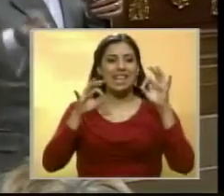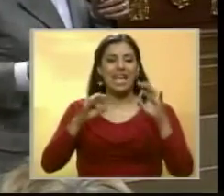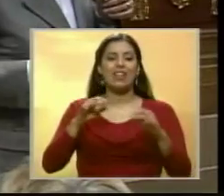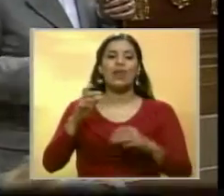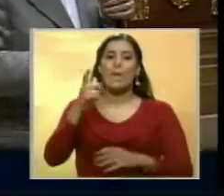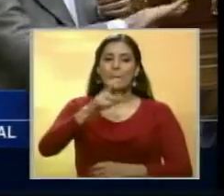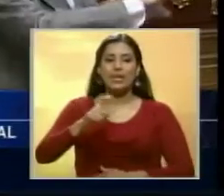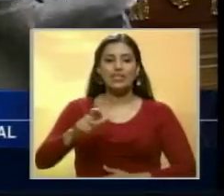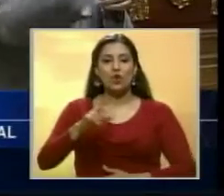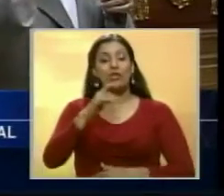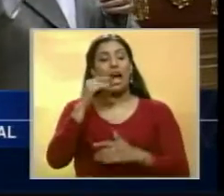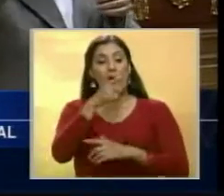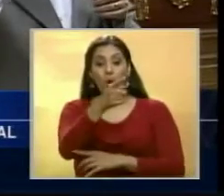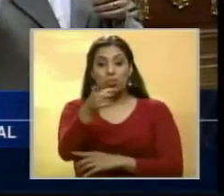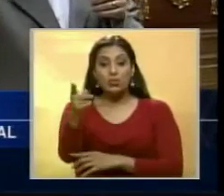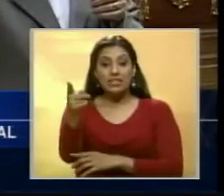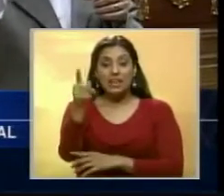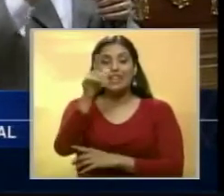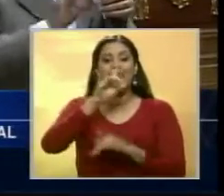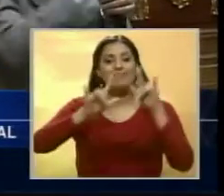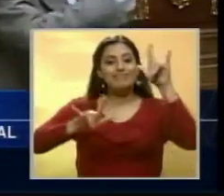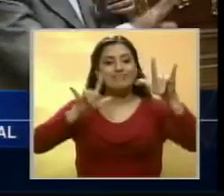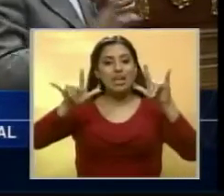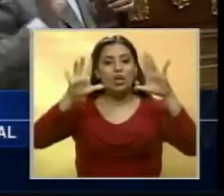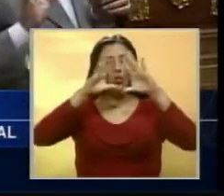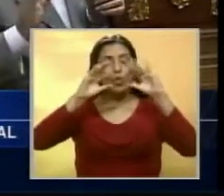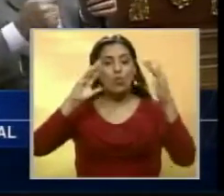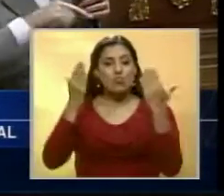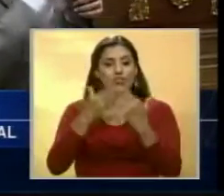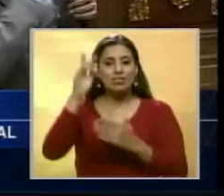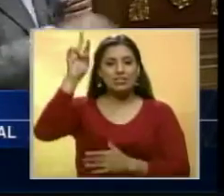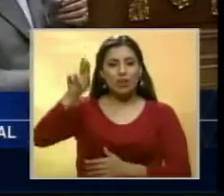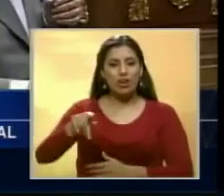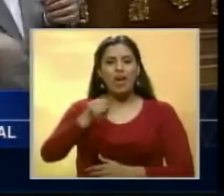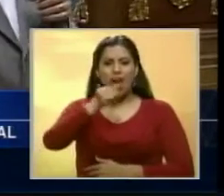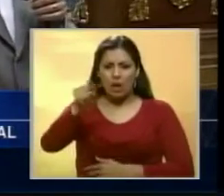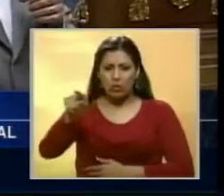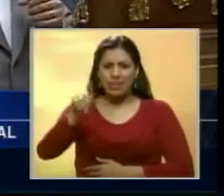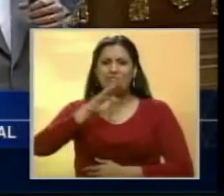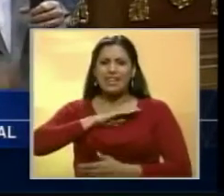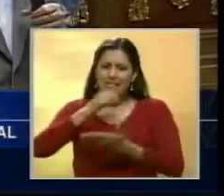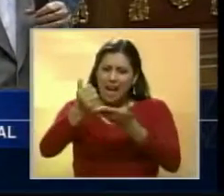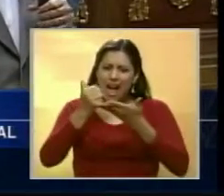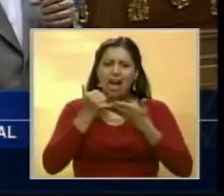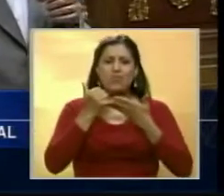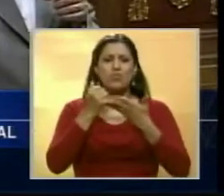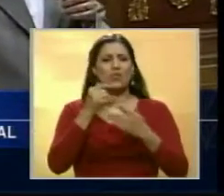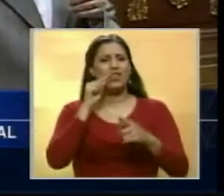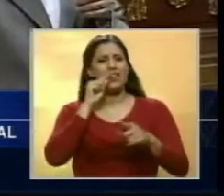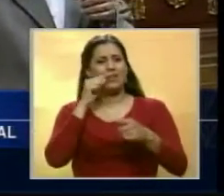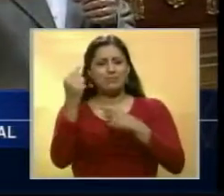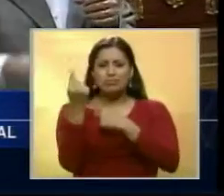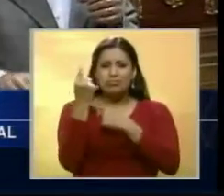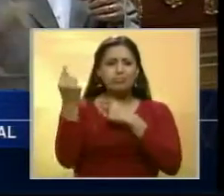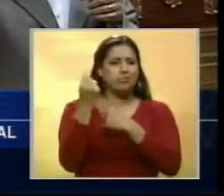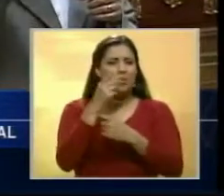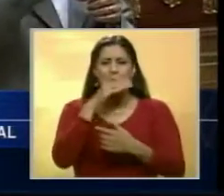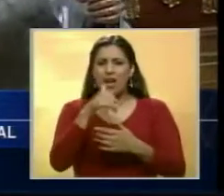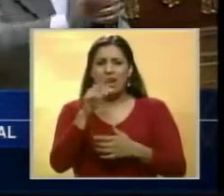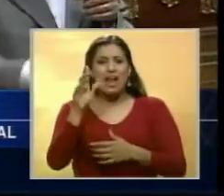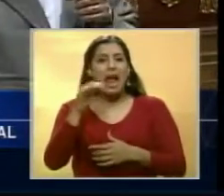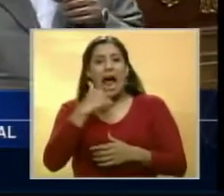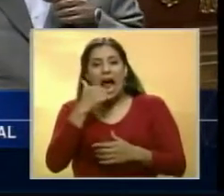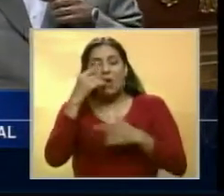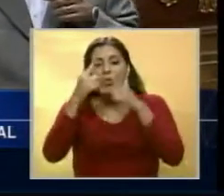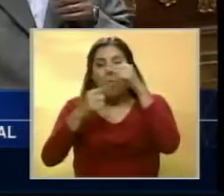son talento nacional, a ustedes los quiere siempre todo el mundo y todo el tiempo. Entonces, ayúdennos, reclámennos. No, y